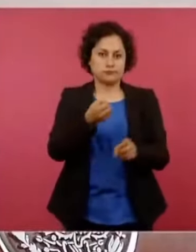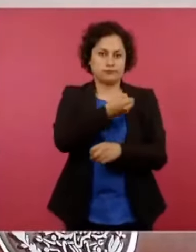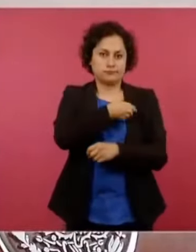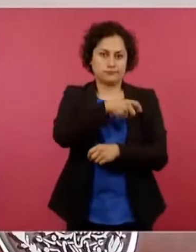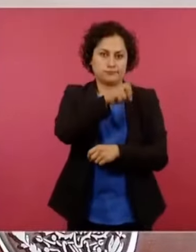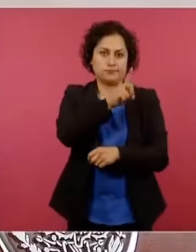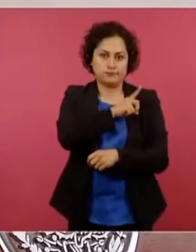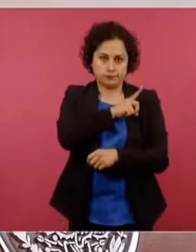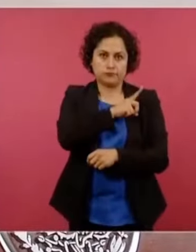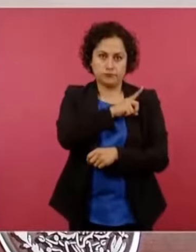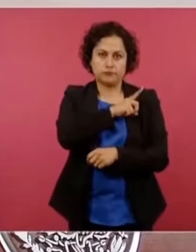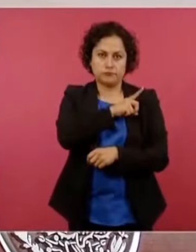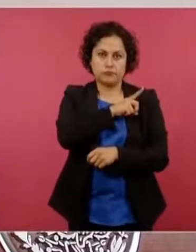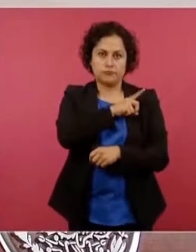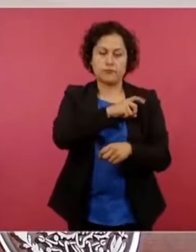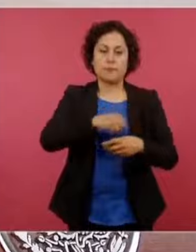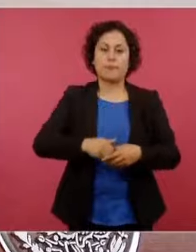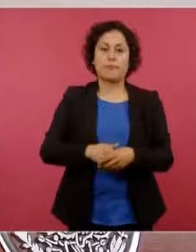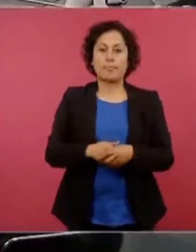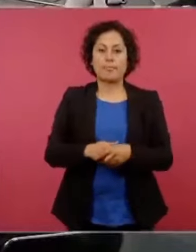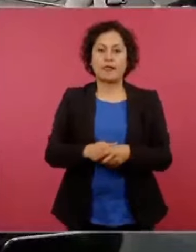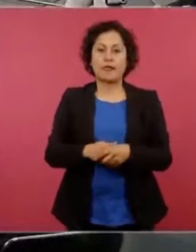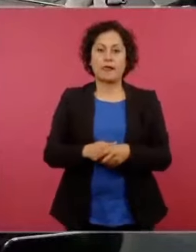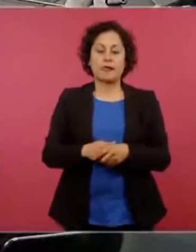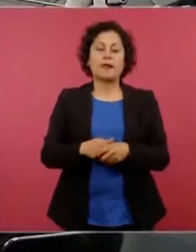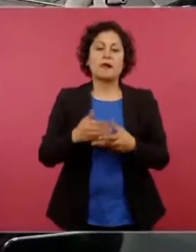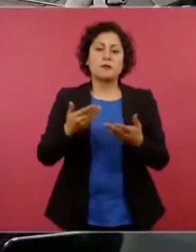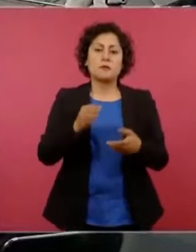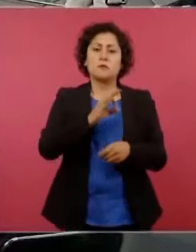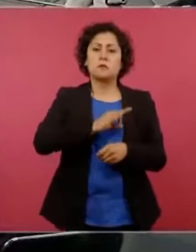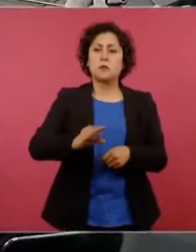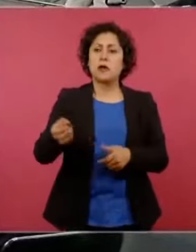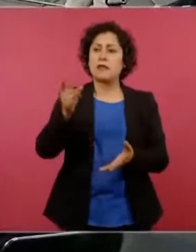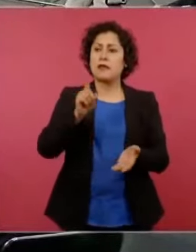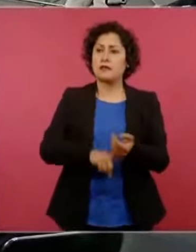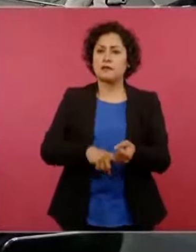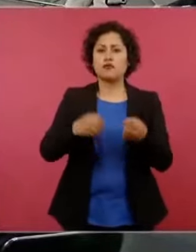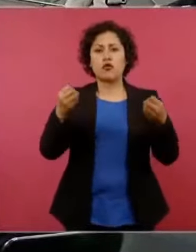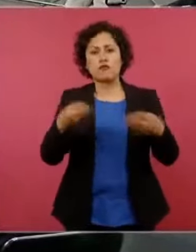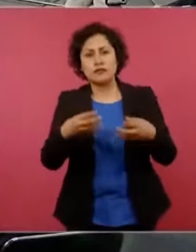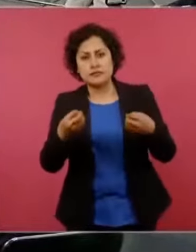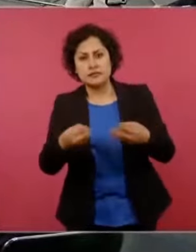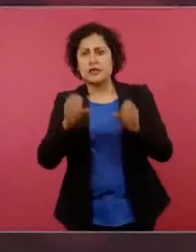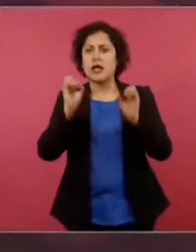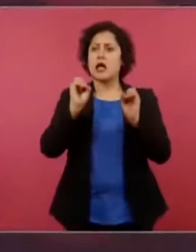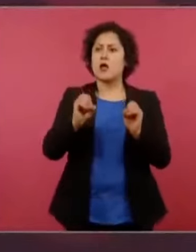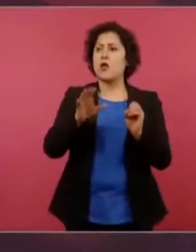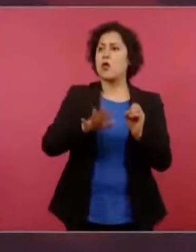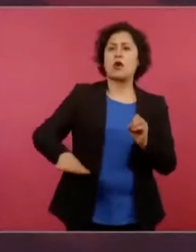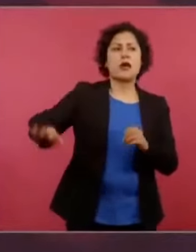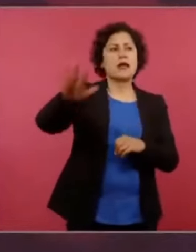de oficina o en general, pero no, quiero ir estado por